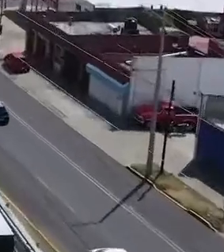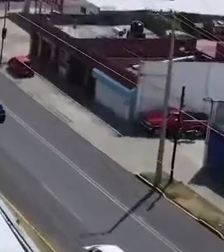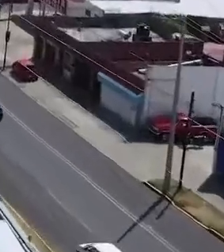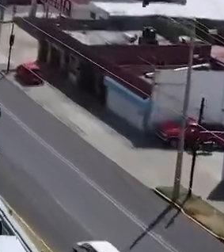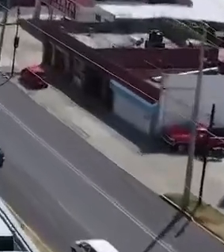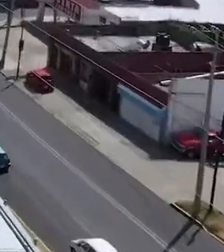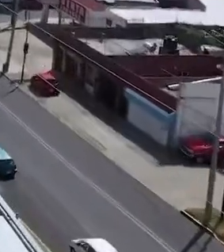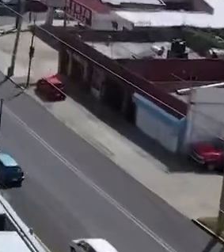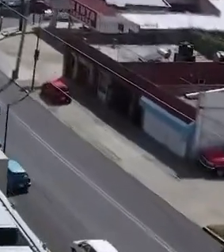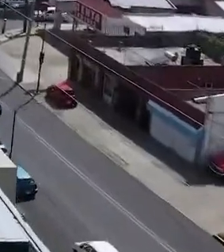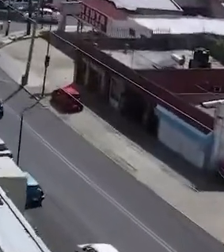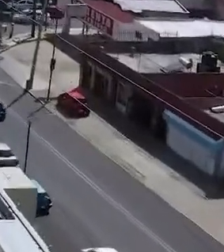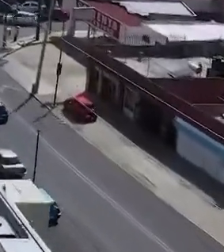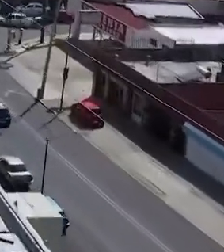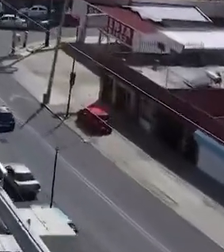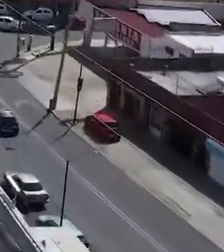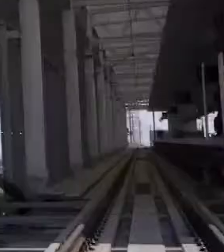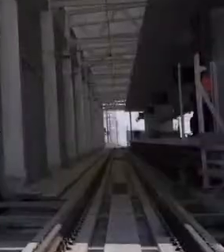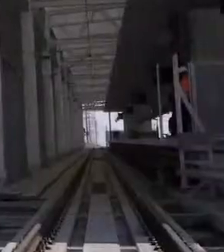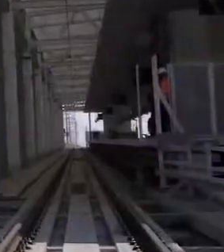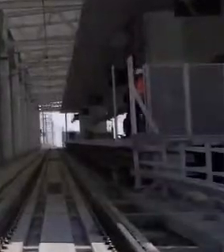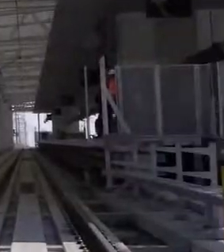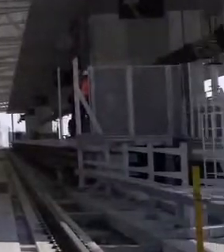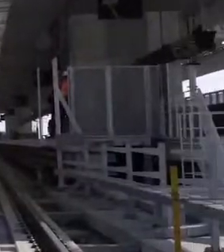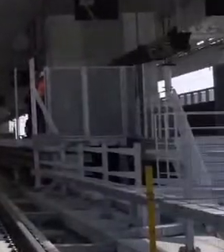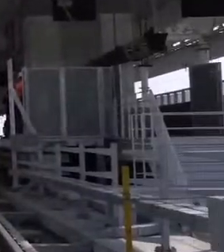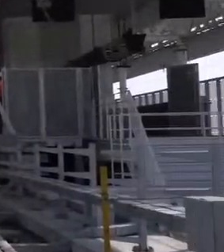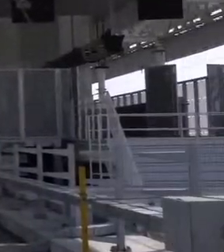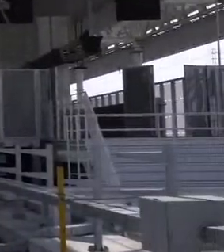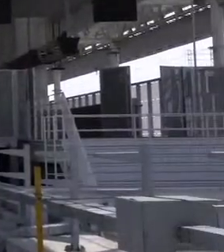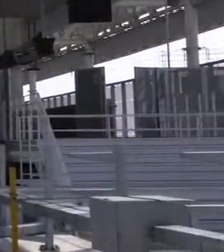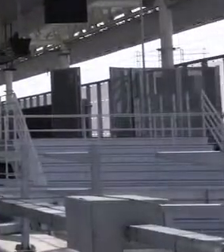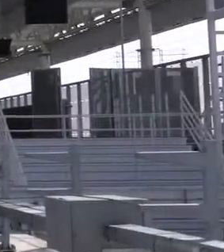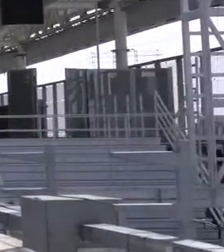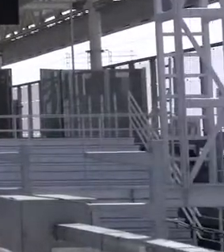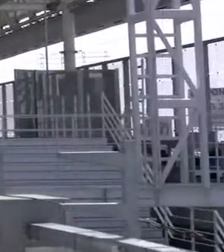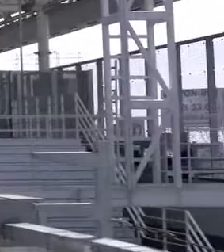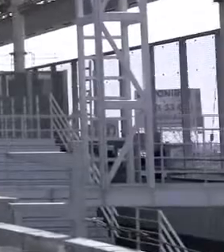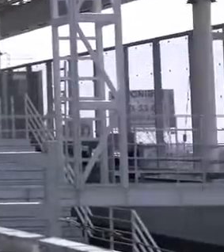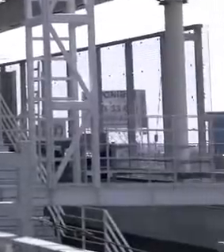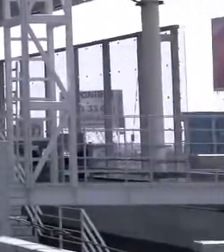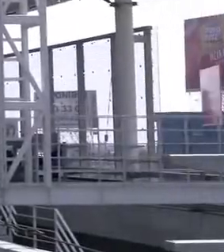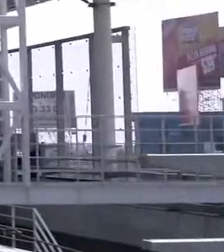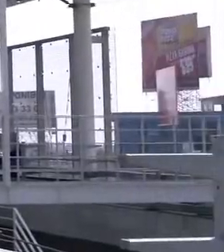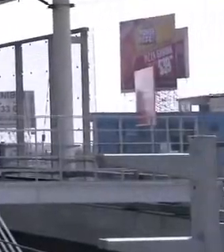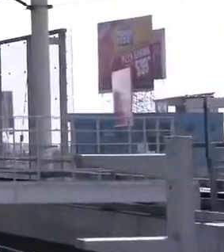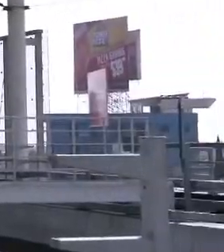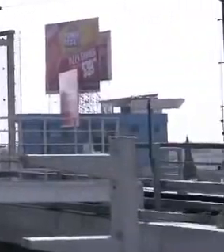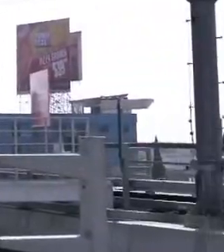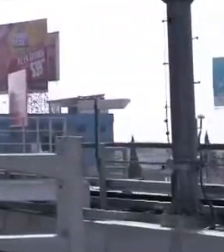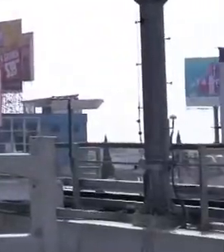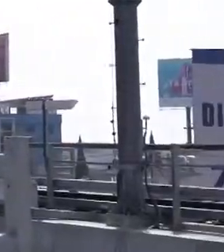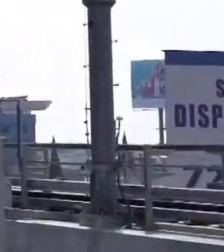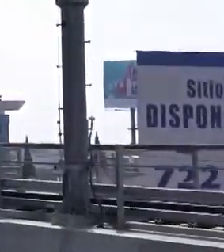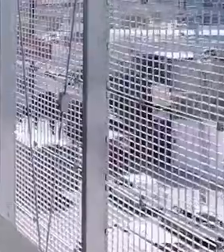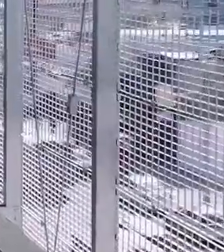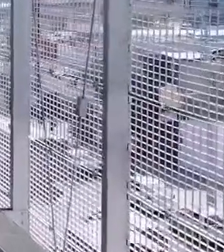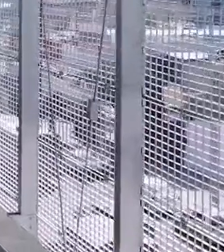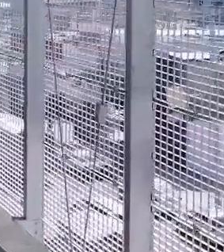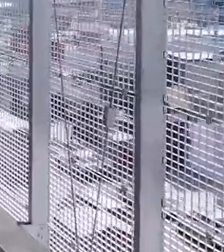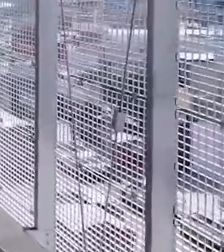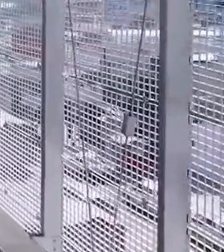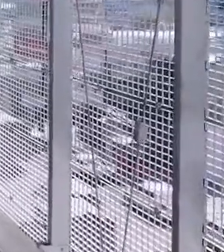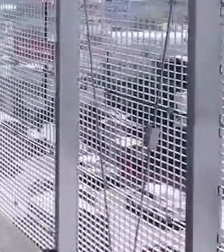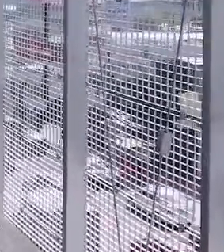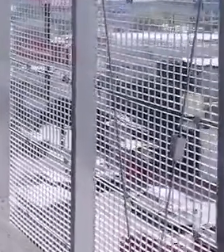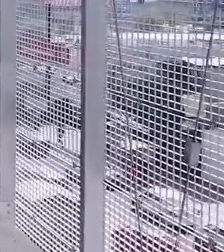se ubica en el municipio de Toluca, próxima a la terminal de autobuses, por lo que será un nodo de conexión para los viajeros en su camino